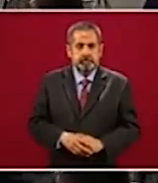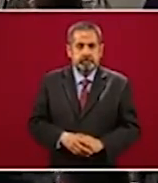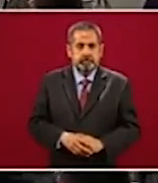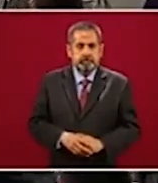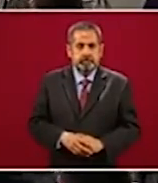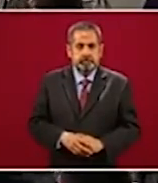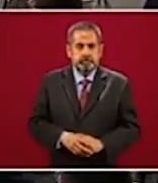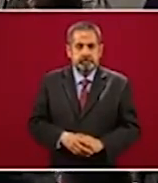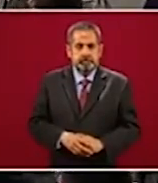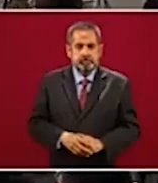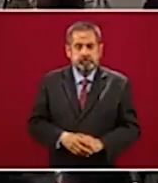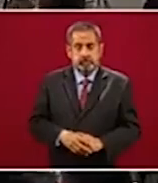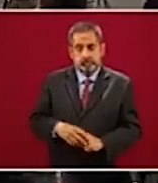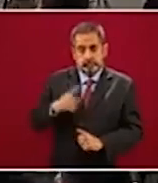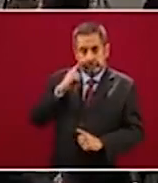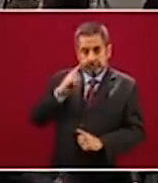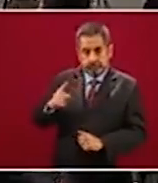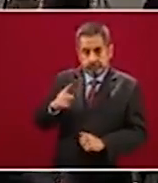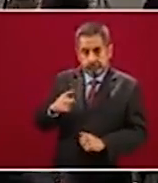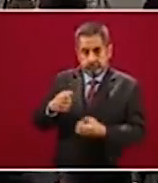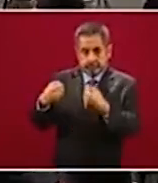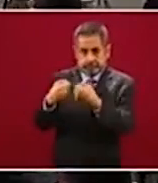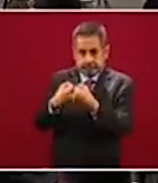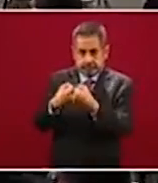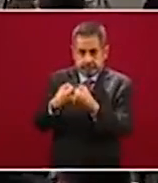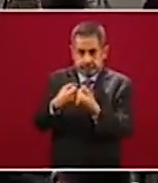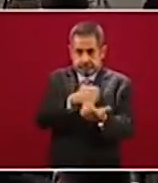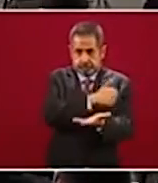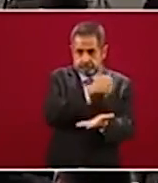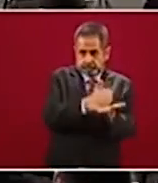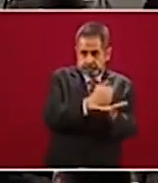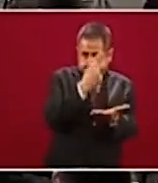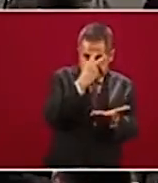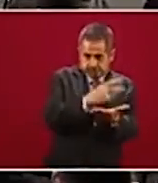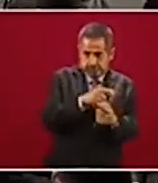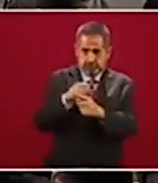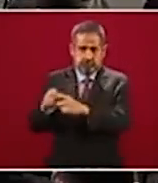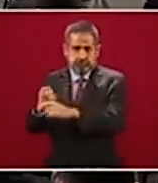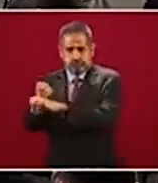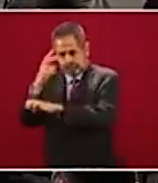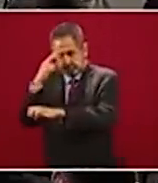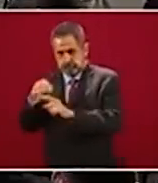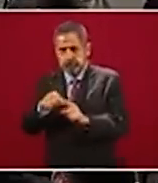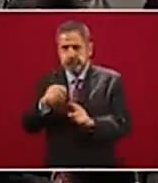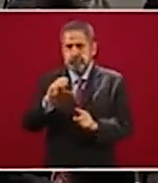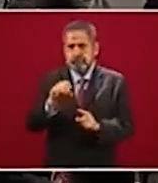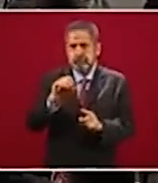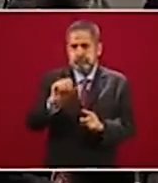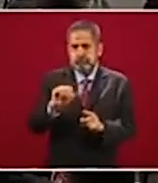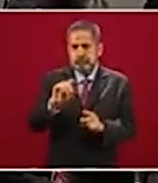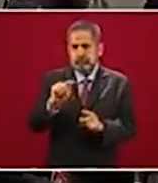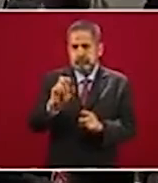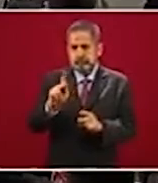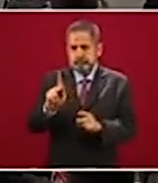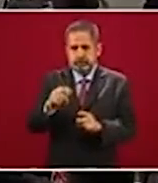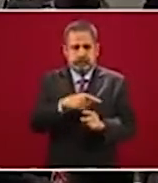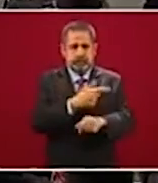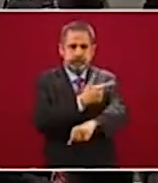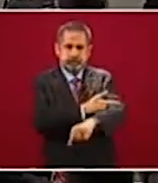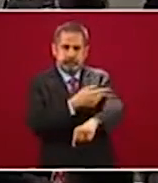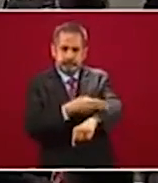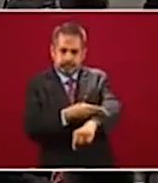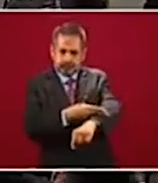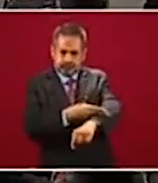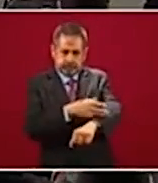aquí se puede ver el límite de la ciudad de méxico este sería cuautepec en la alcaldía de gustavo madero esta